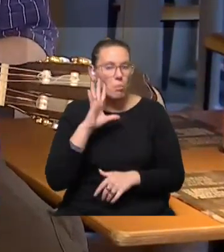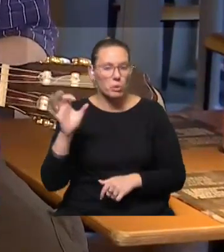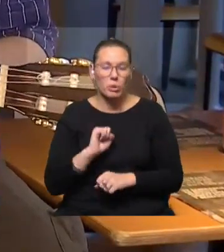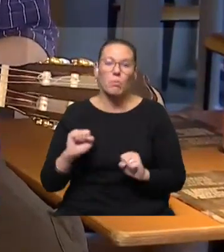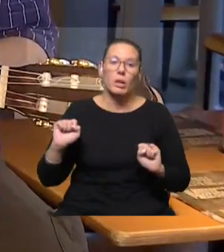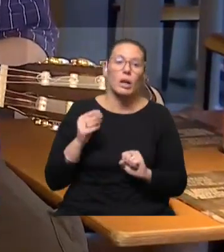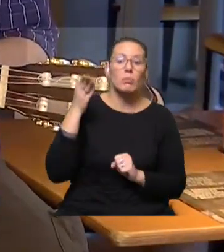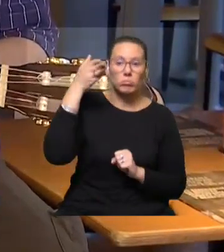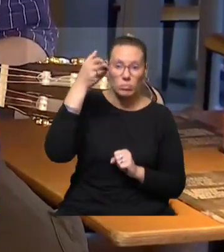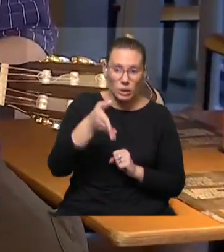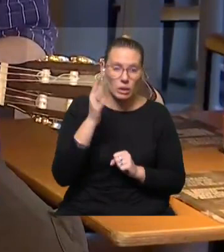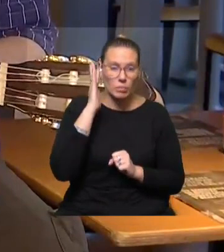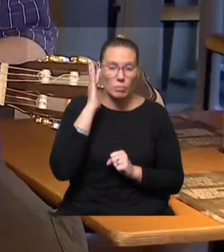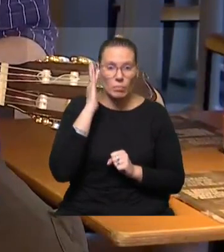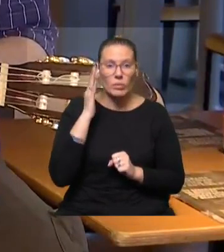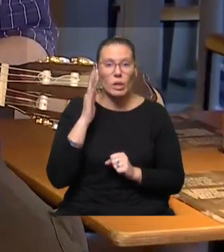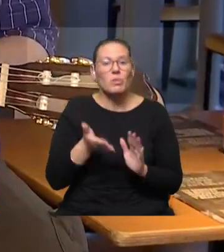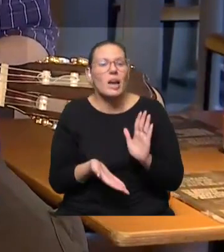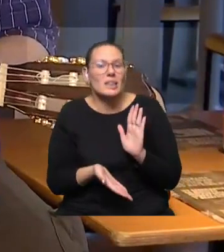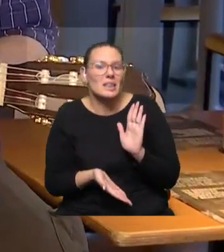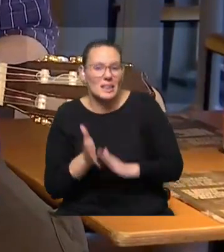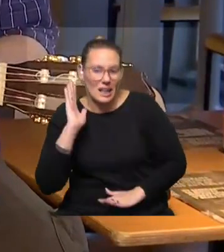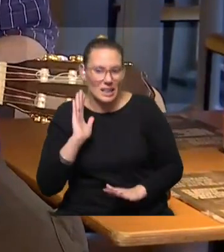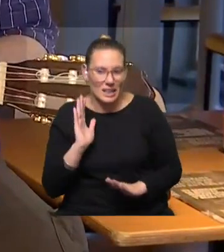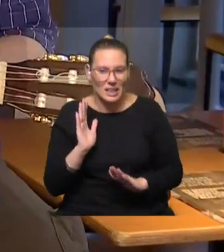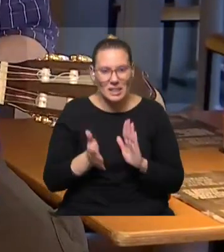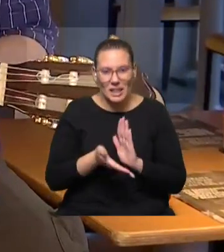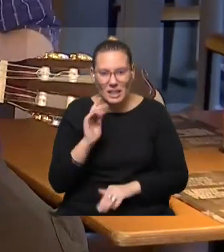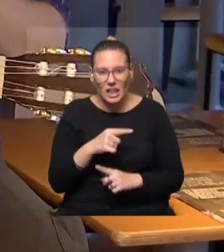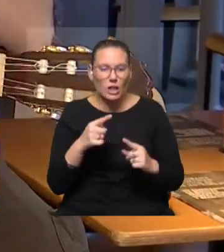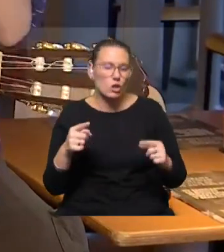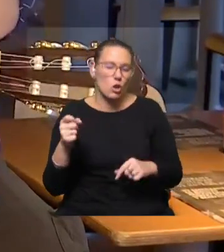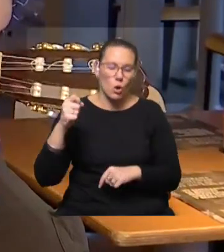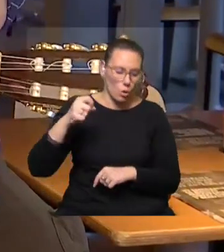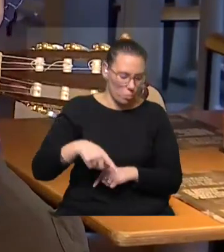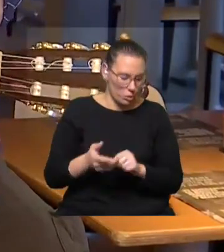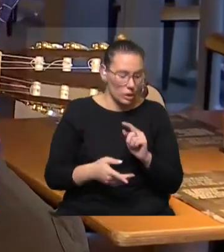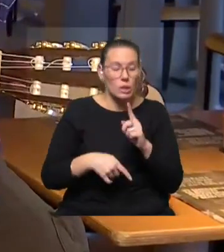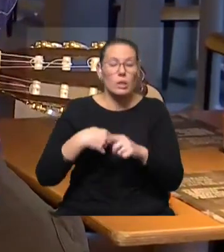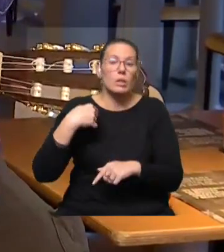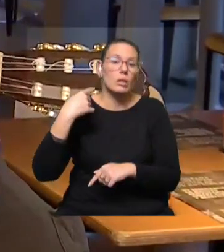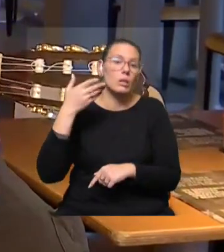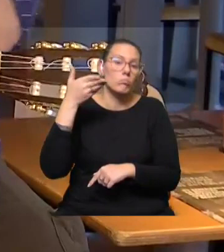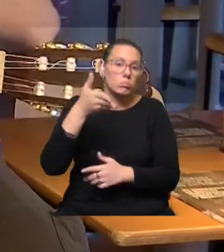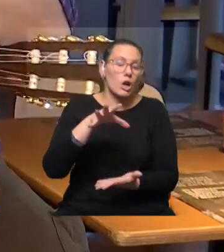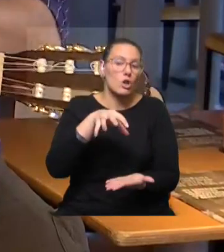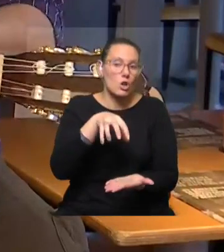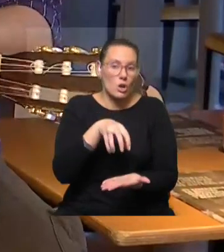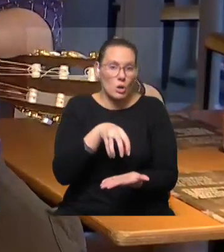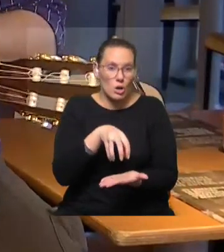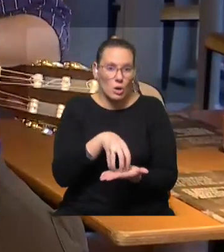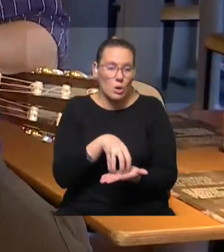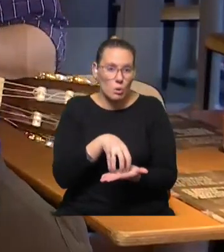ir una salidita de lo habitual y irse un poquito hasta estos lugares